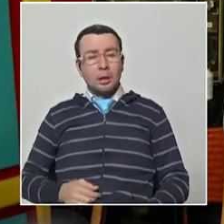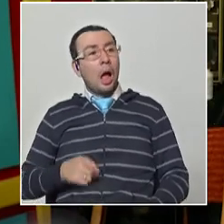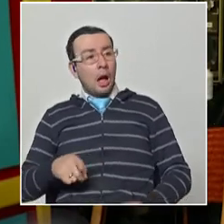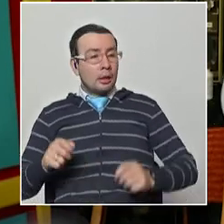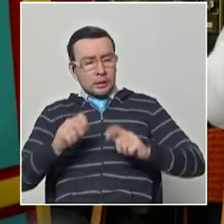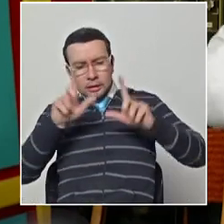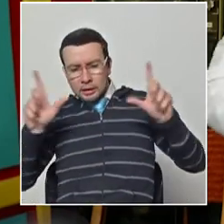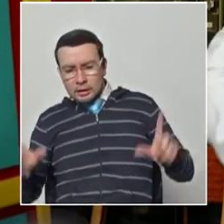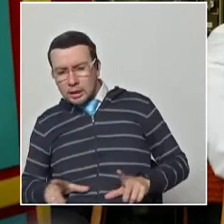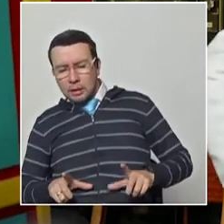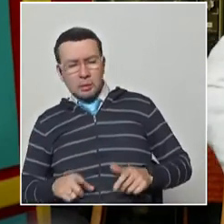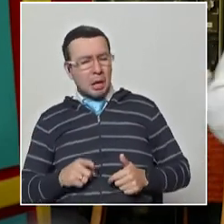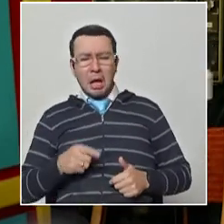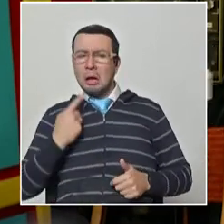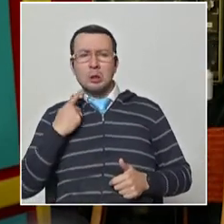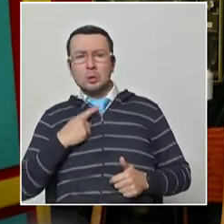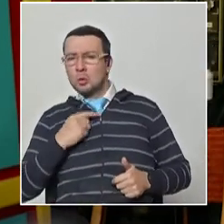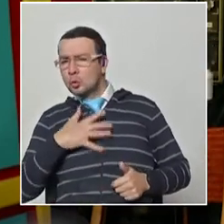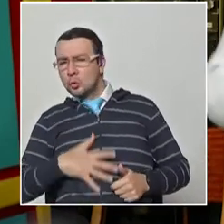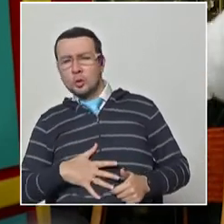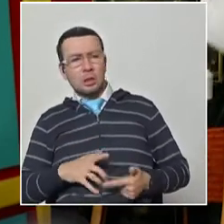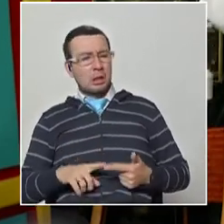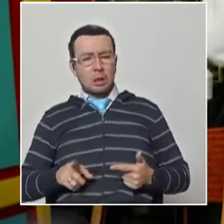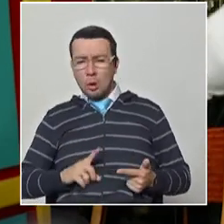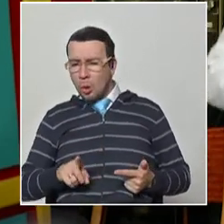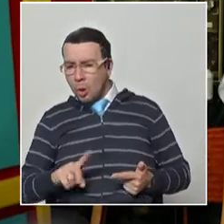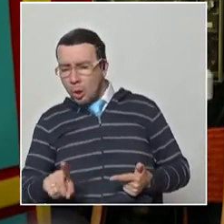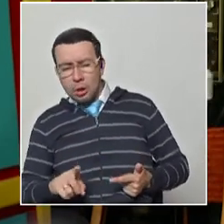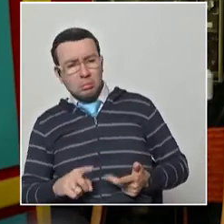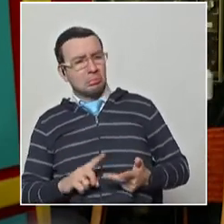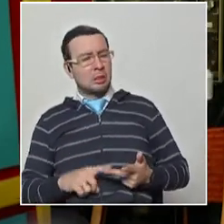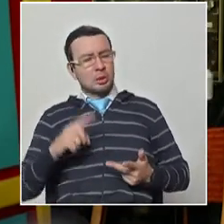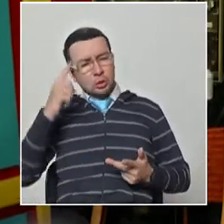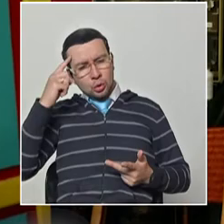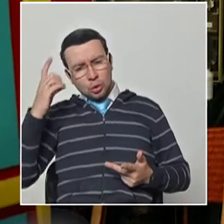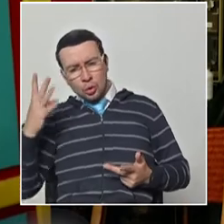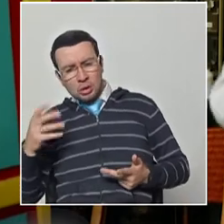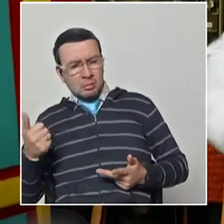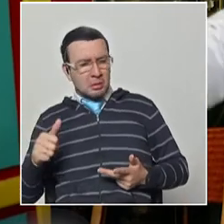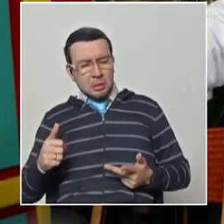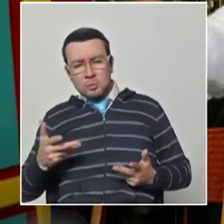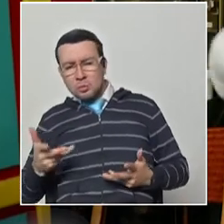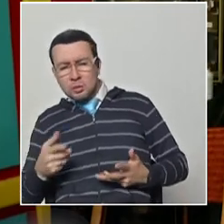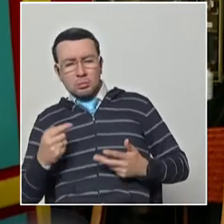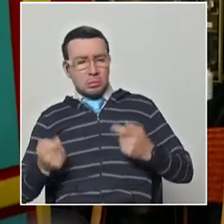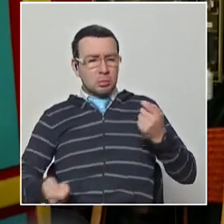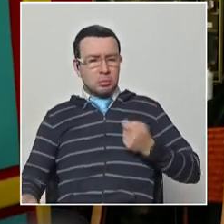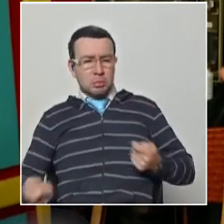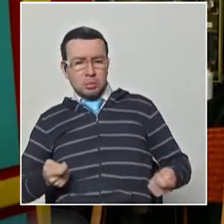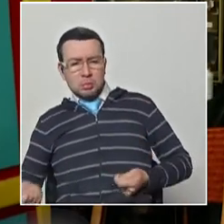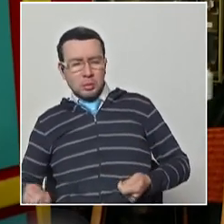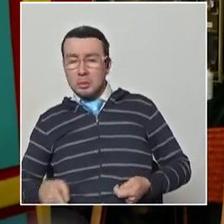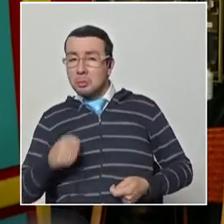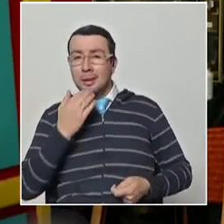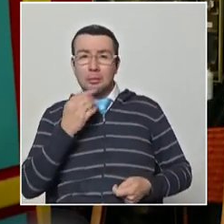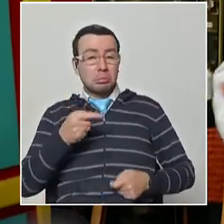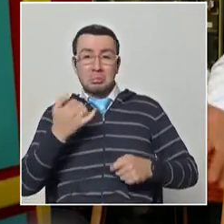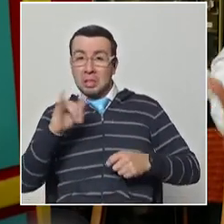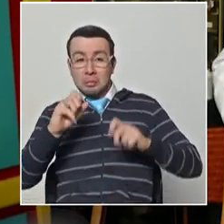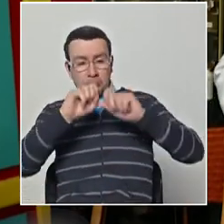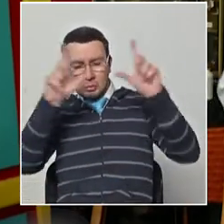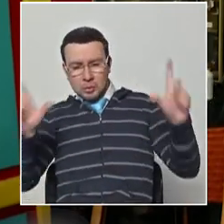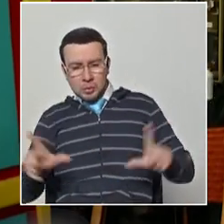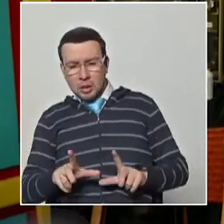examen descarta 1 tiroides descarta uno que no hayan parásitos que dolor de cabeza viene si ya la persona sigue y si le hicieron todos los exámenes no hay